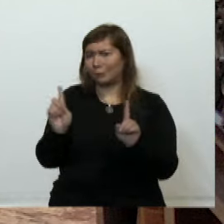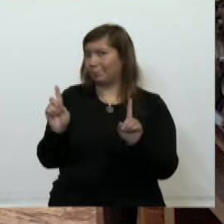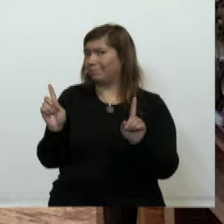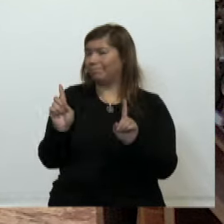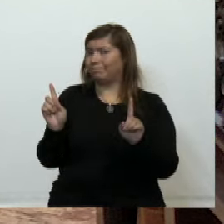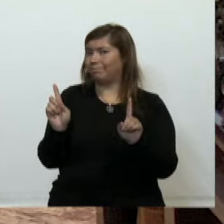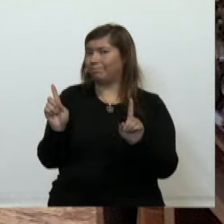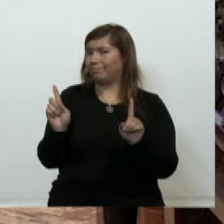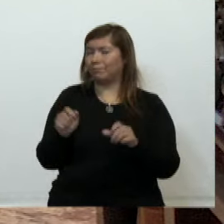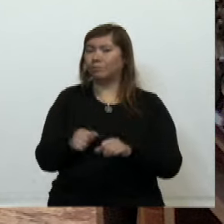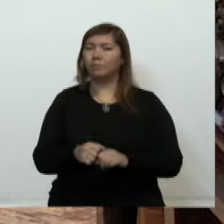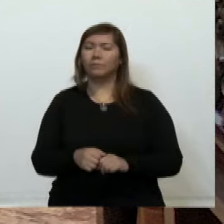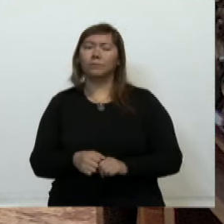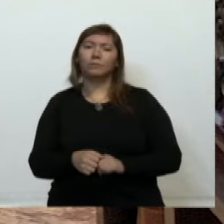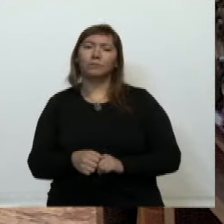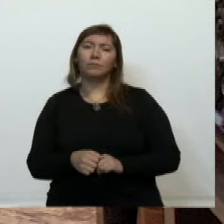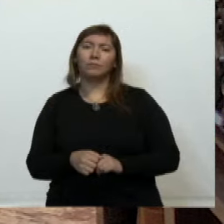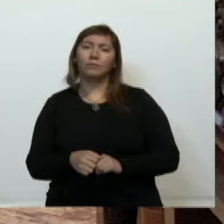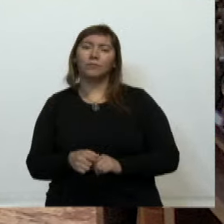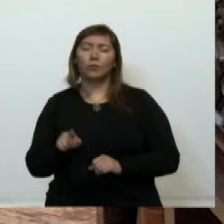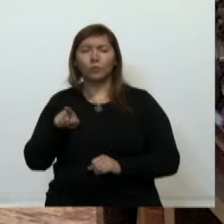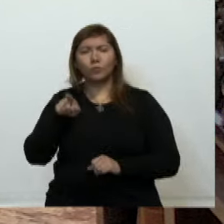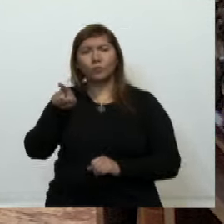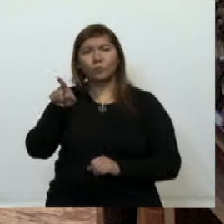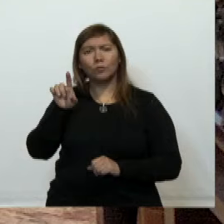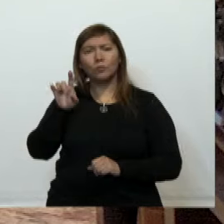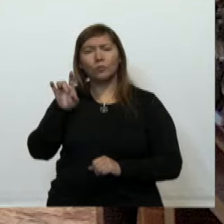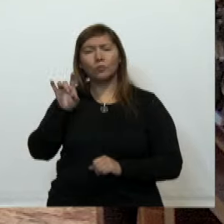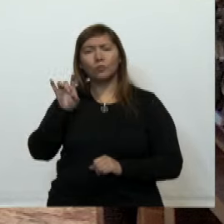ricos, tan solo